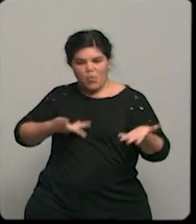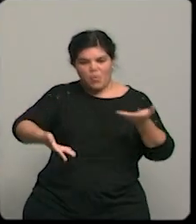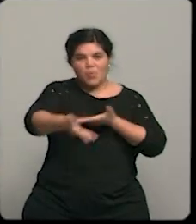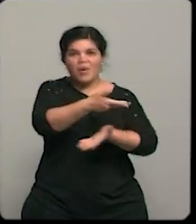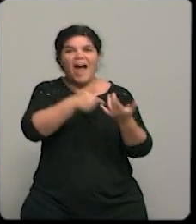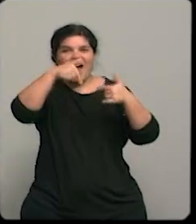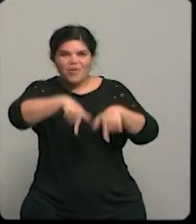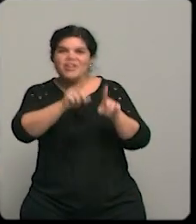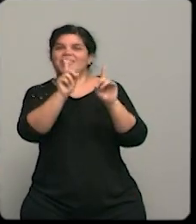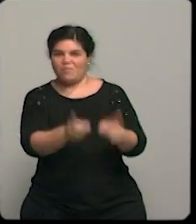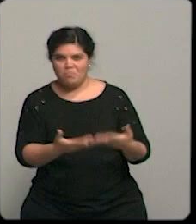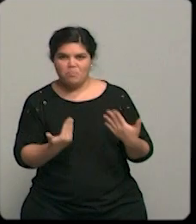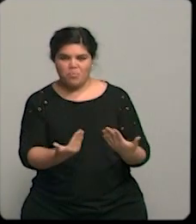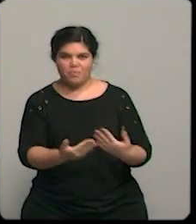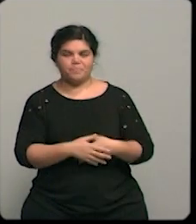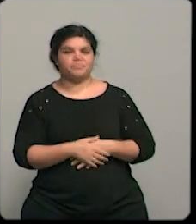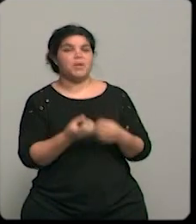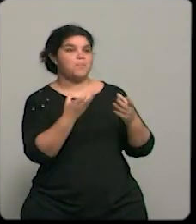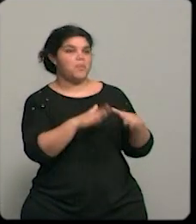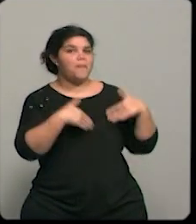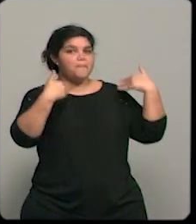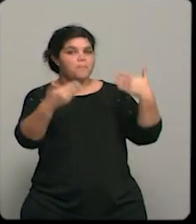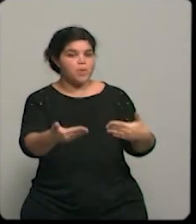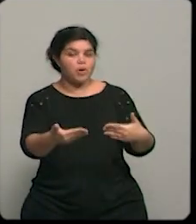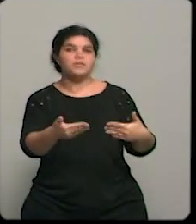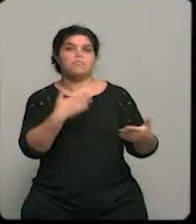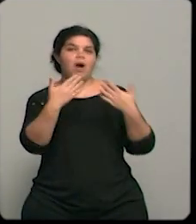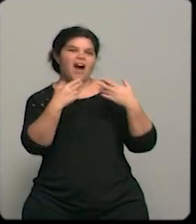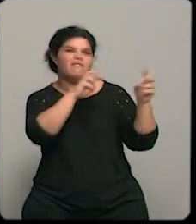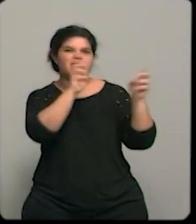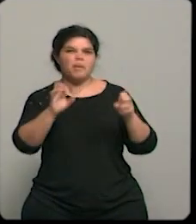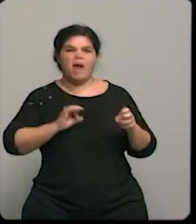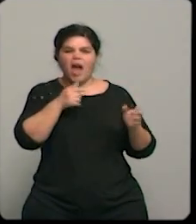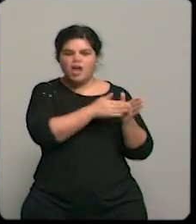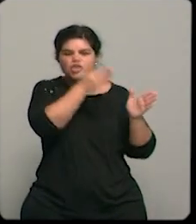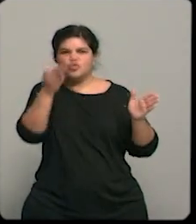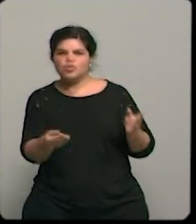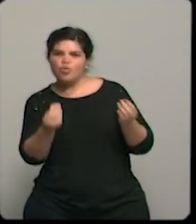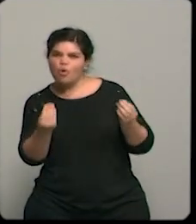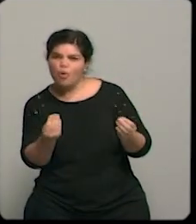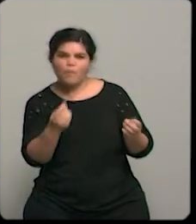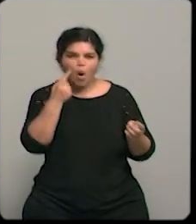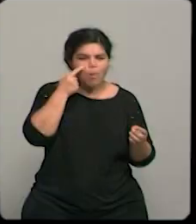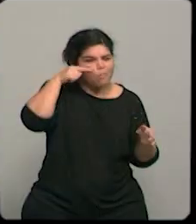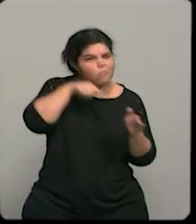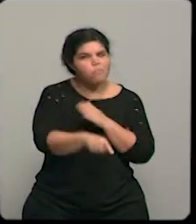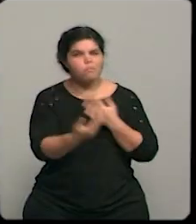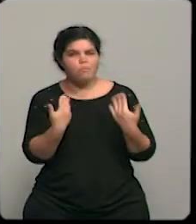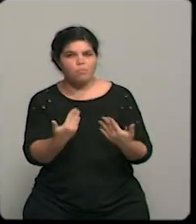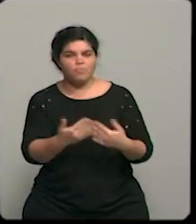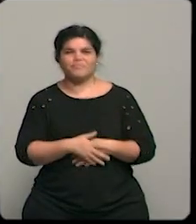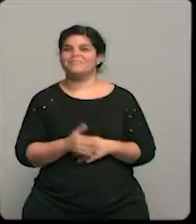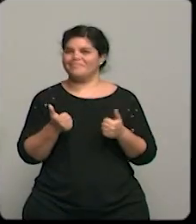próximo bloque vamos a hablar de todo lo que tienen preparado para este año, de cómo van a trabajar, porque me parece que es interesante que conozcamos un poquito más. Con gusto.